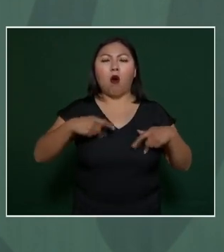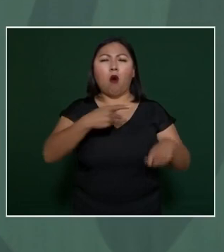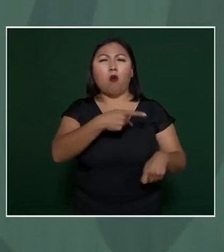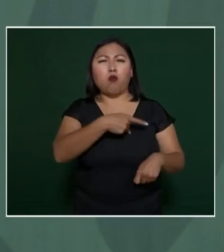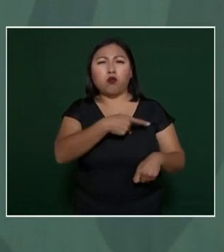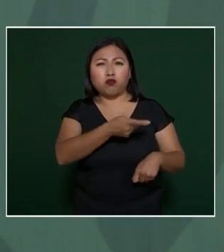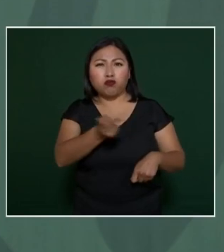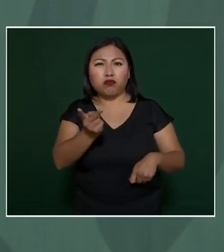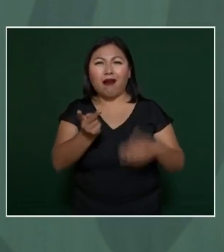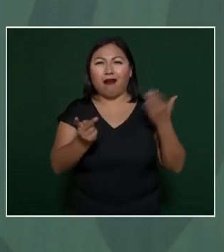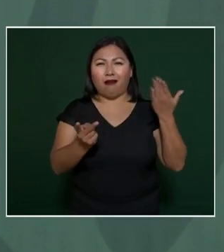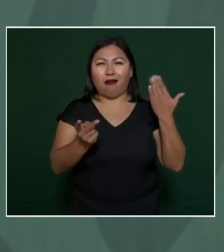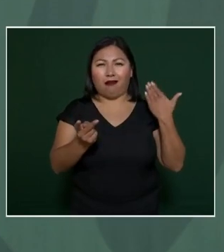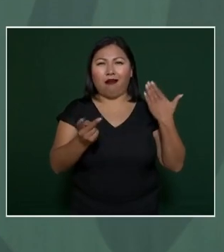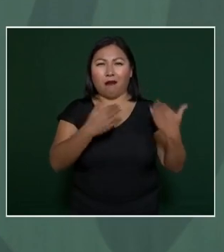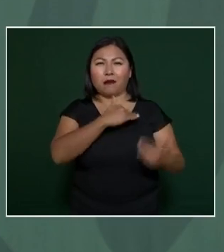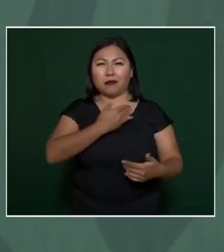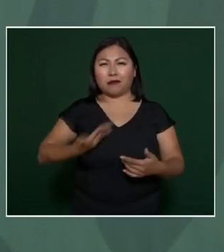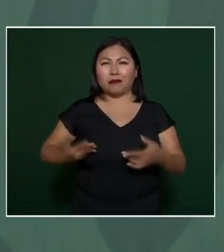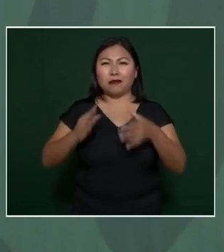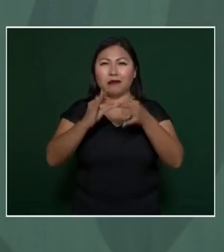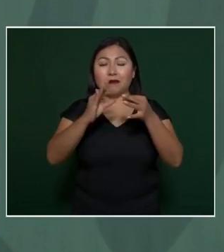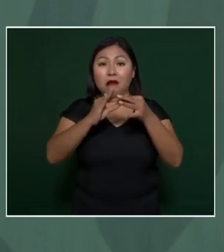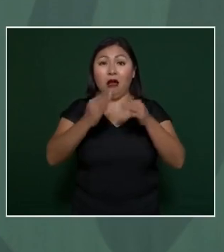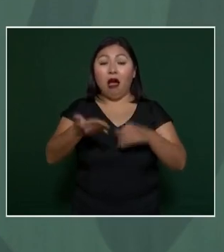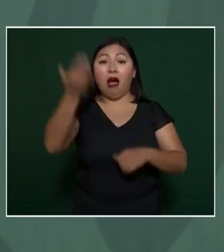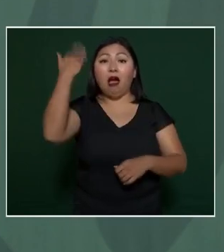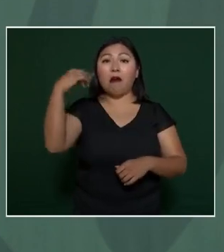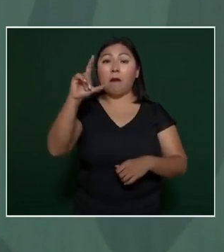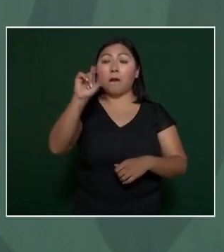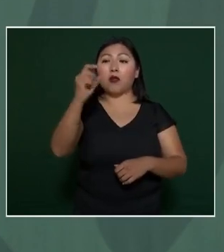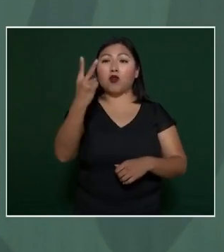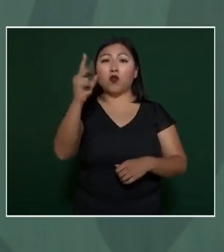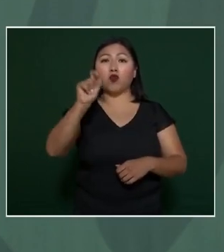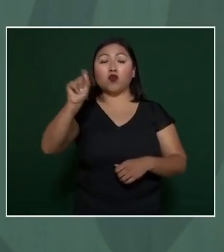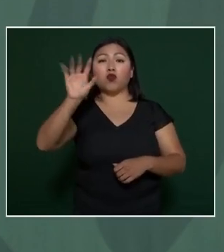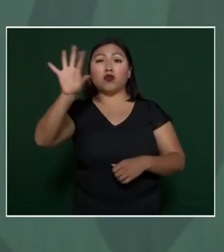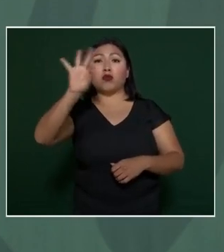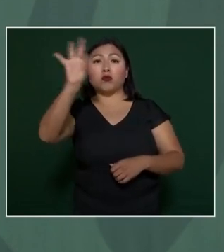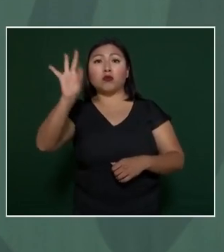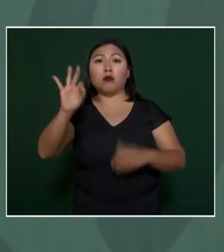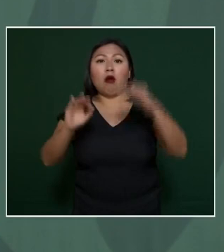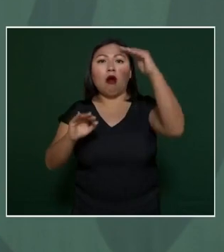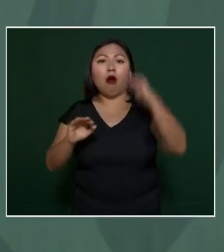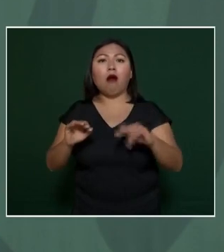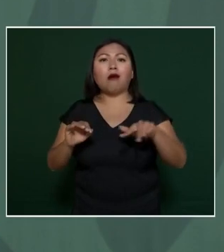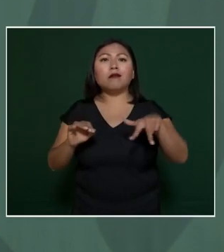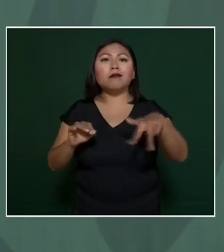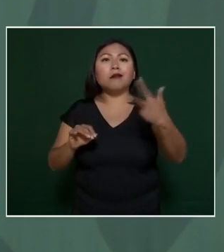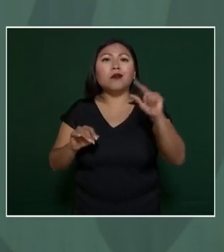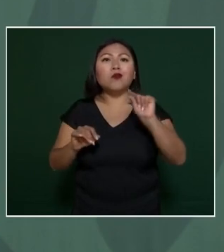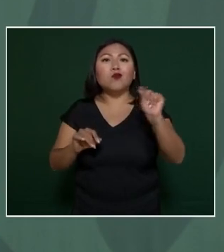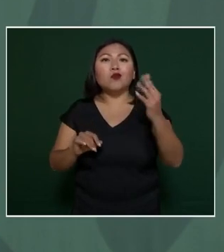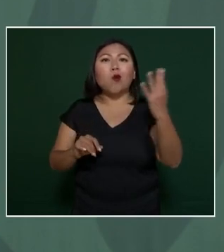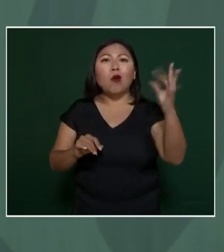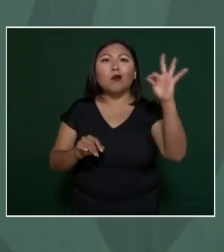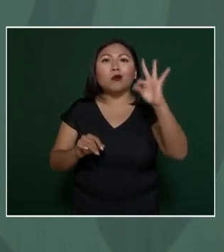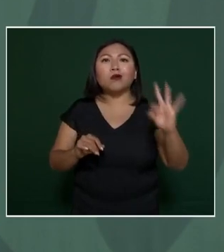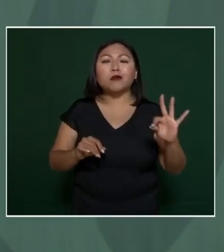comentó el presidente cayó del 22.5 al 13.4